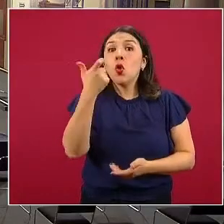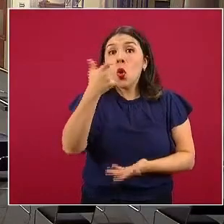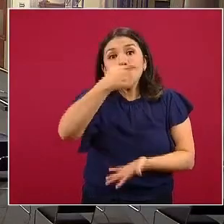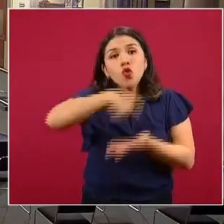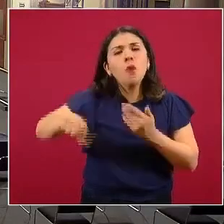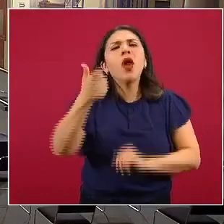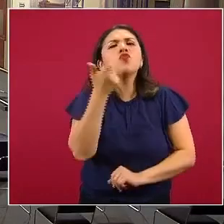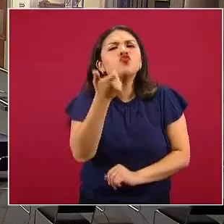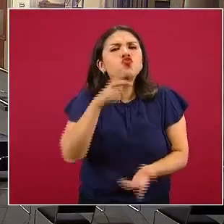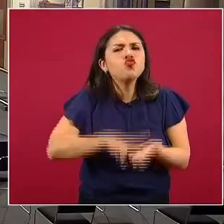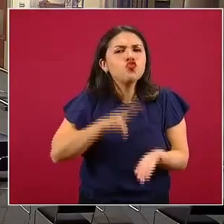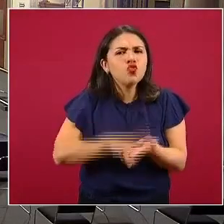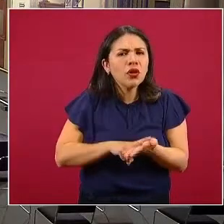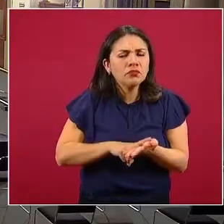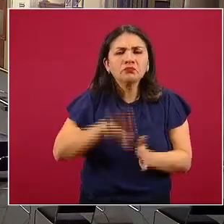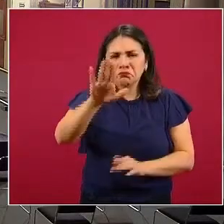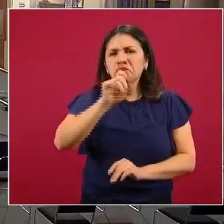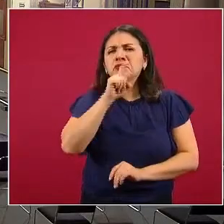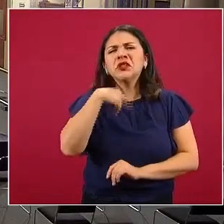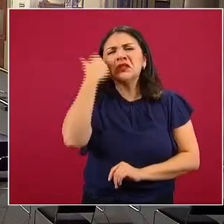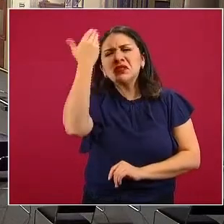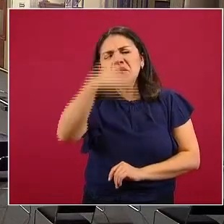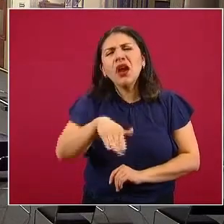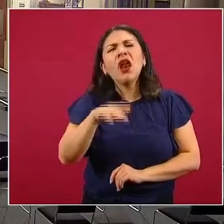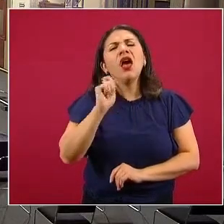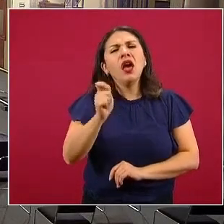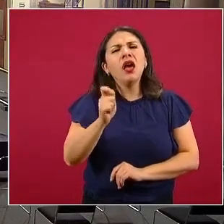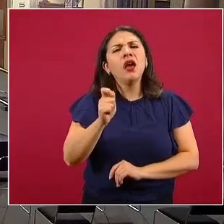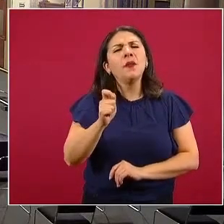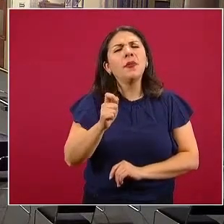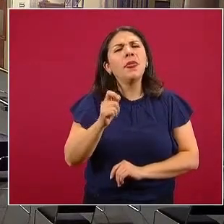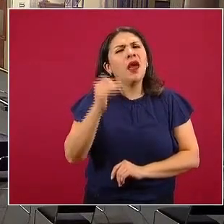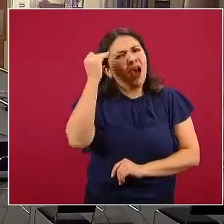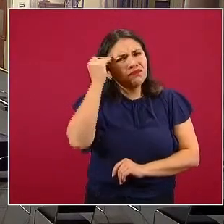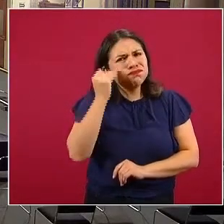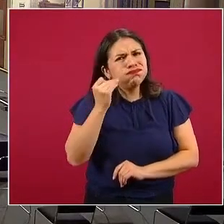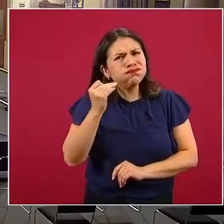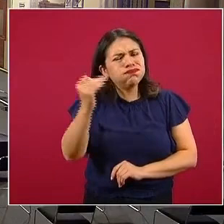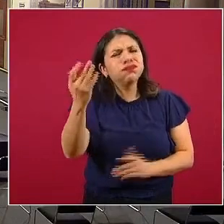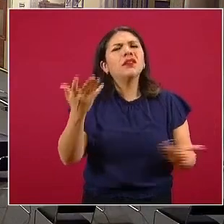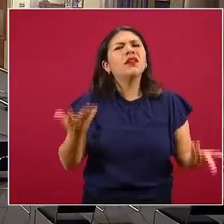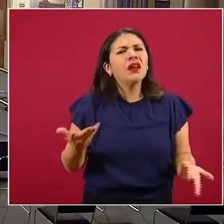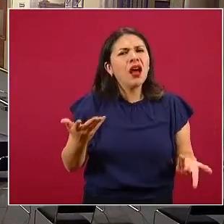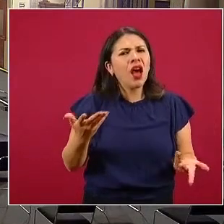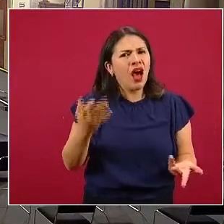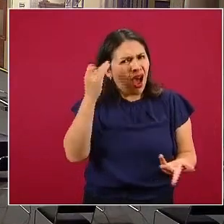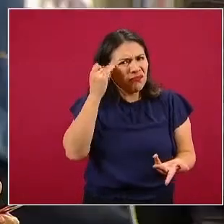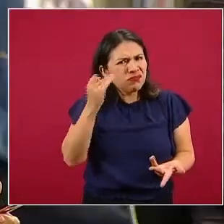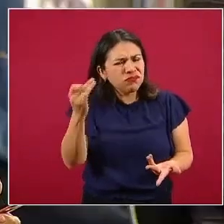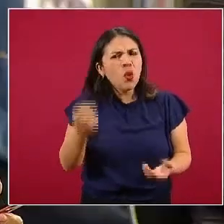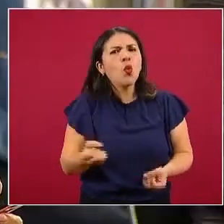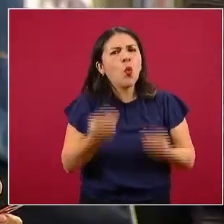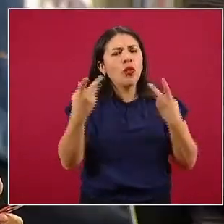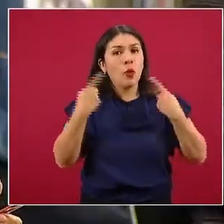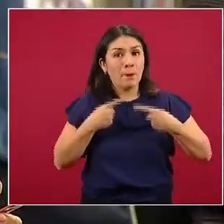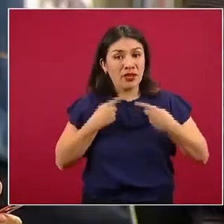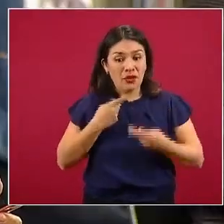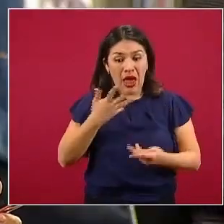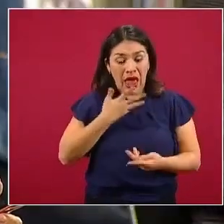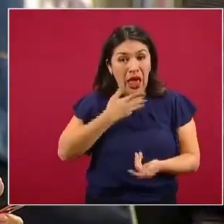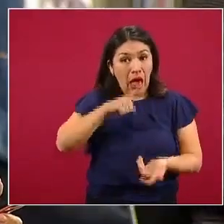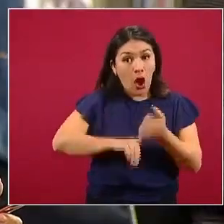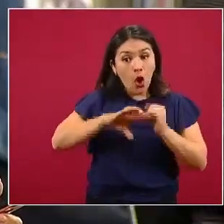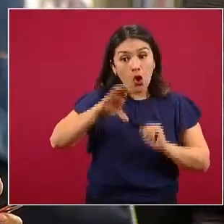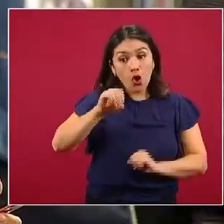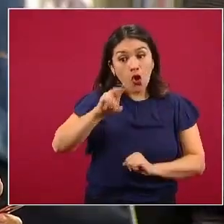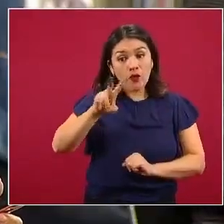También le quiero preguntar sobre la tardanza. ¿Cuánto tiempo está tardando el paciente COVID